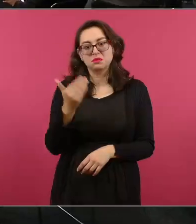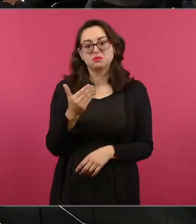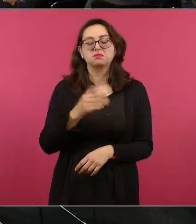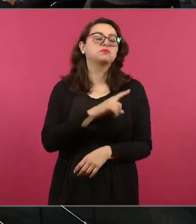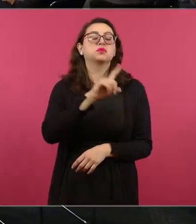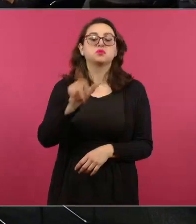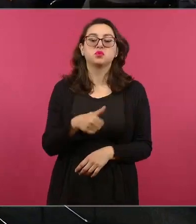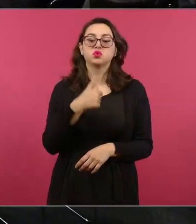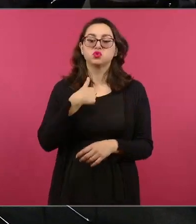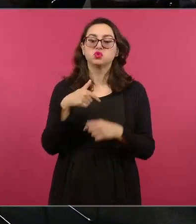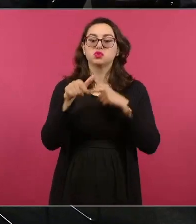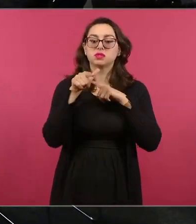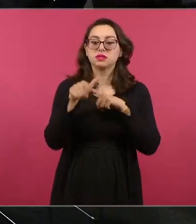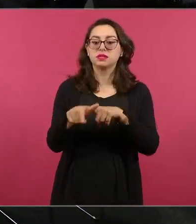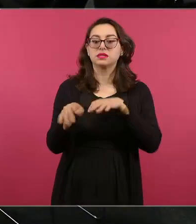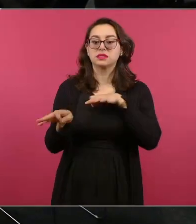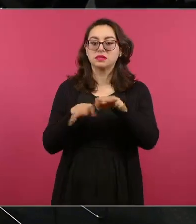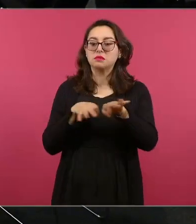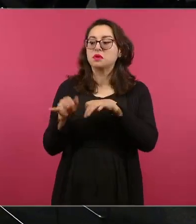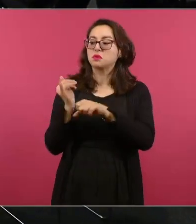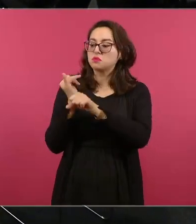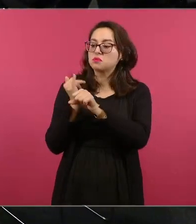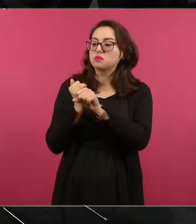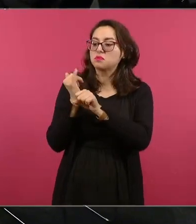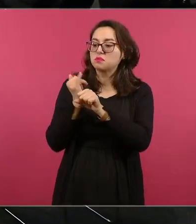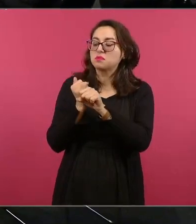pudo. La cuestión aquí es que